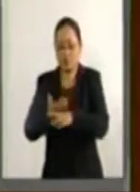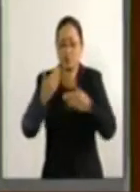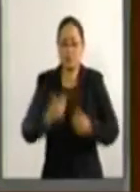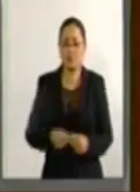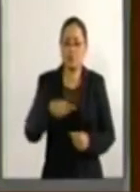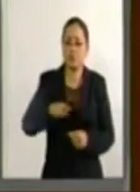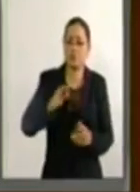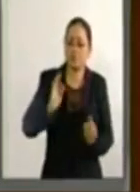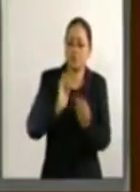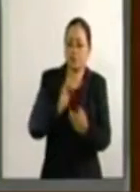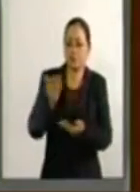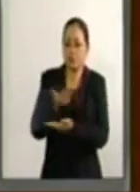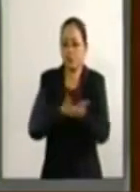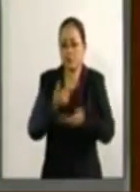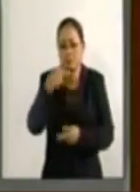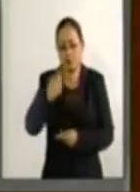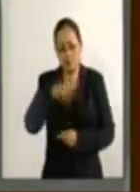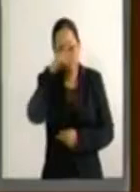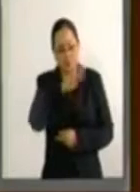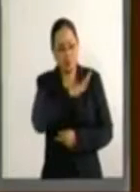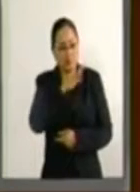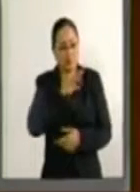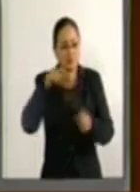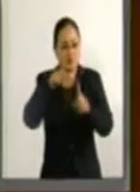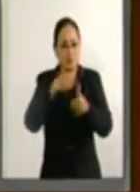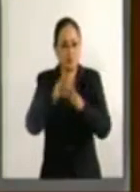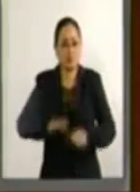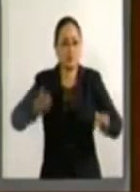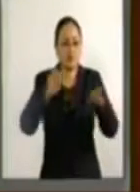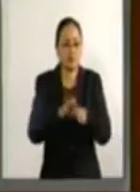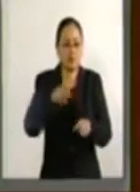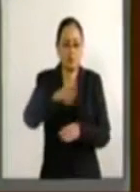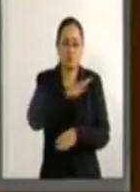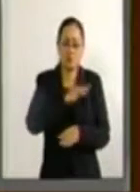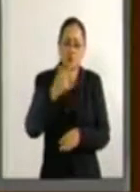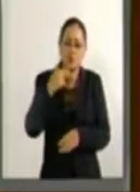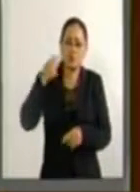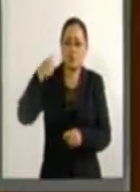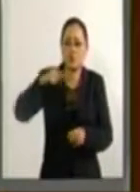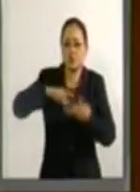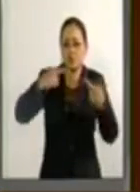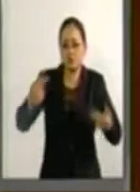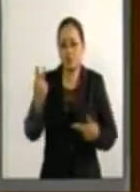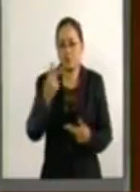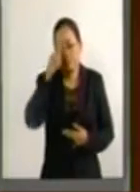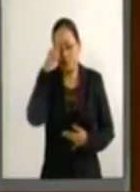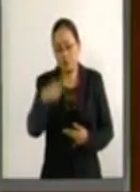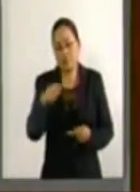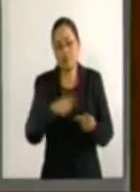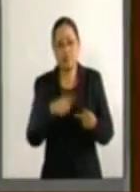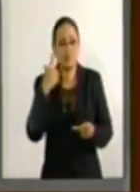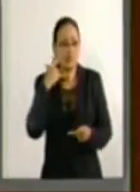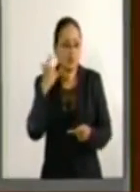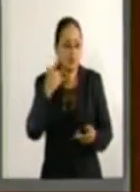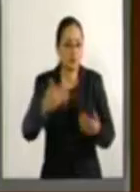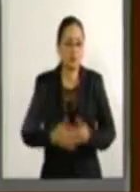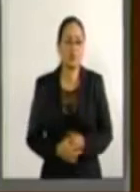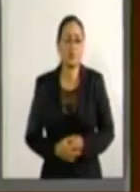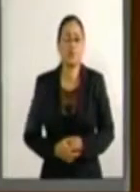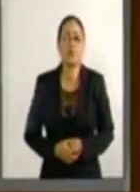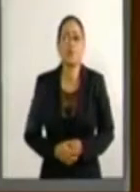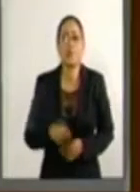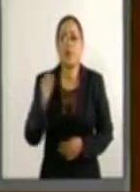diplomacia parlamentaria de nuestro país sea una herramienta útil y efectiva para la relación bilateral entre México y California. Y